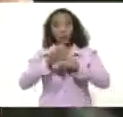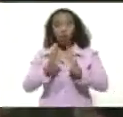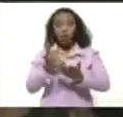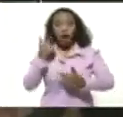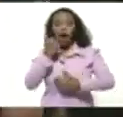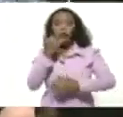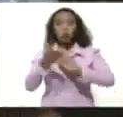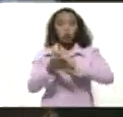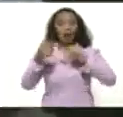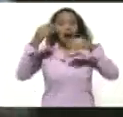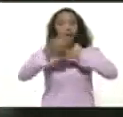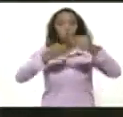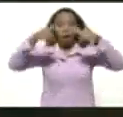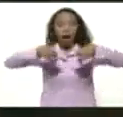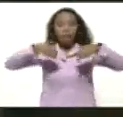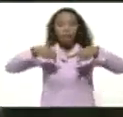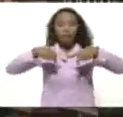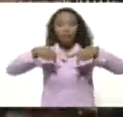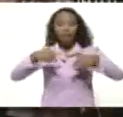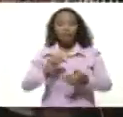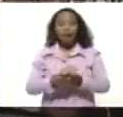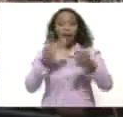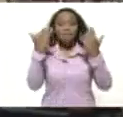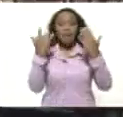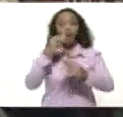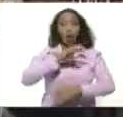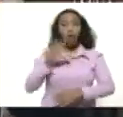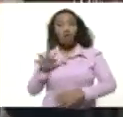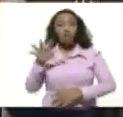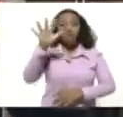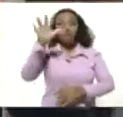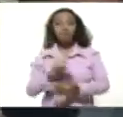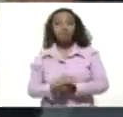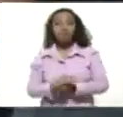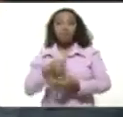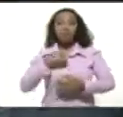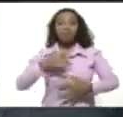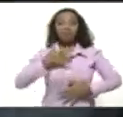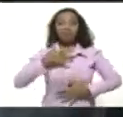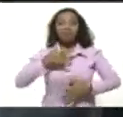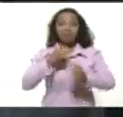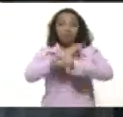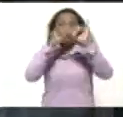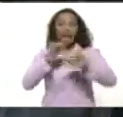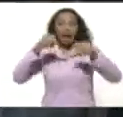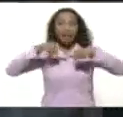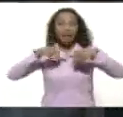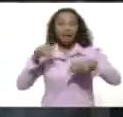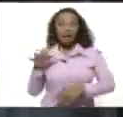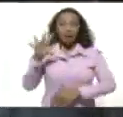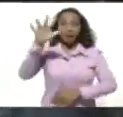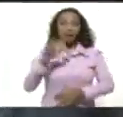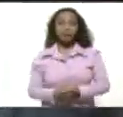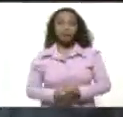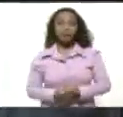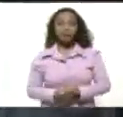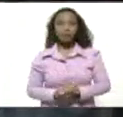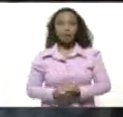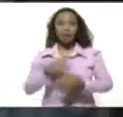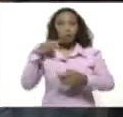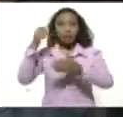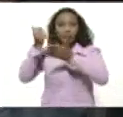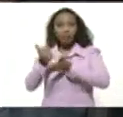en Galipán, manos galipaneras. Bueno, me siento muy contento de estar aquí en Galipán. Aquí le voy a dar una presente, esta manera, una botella.